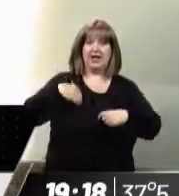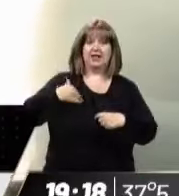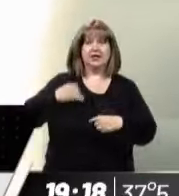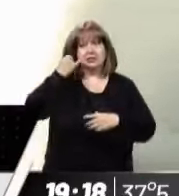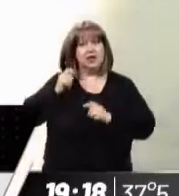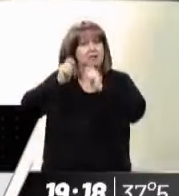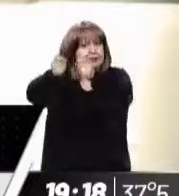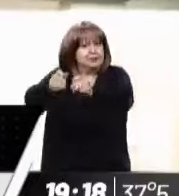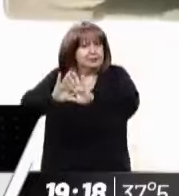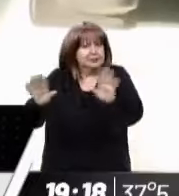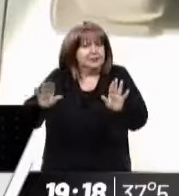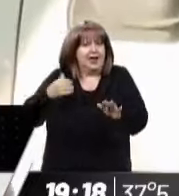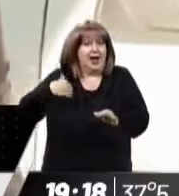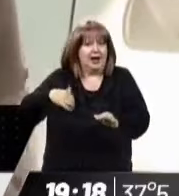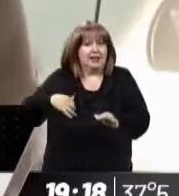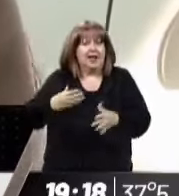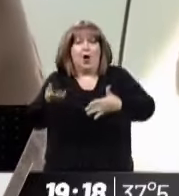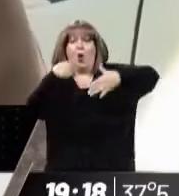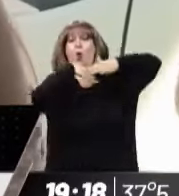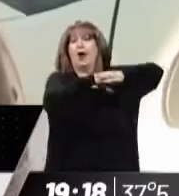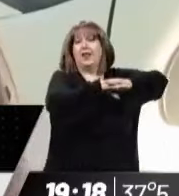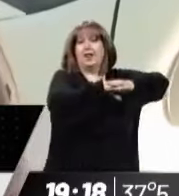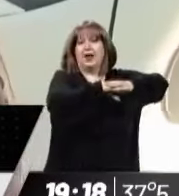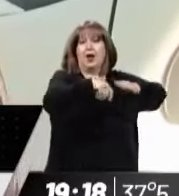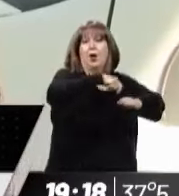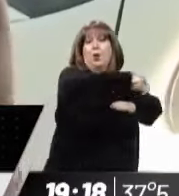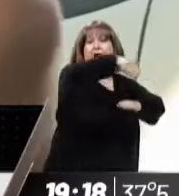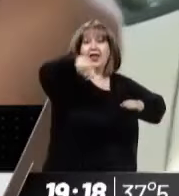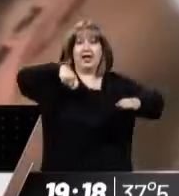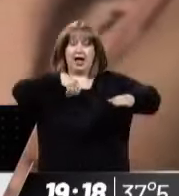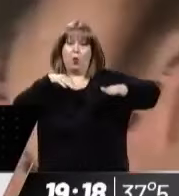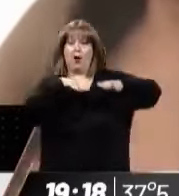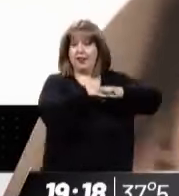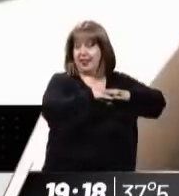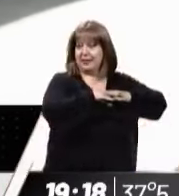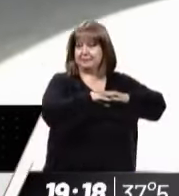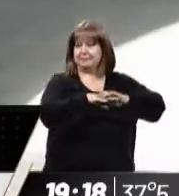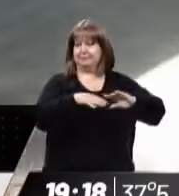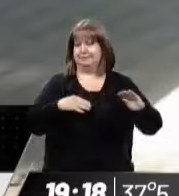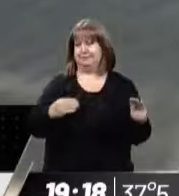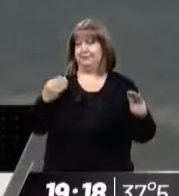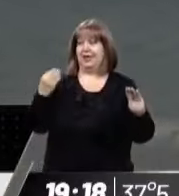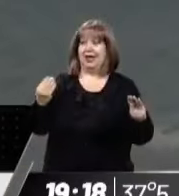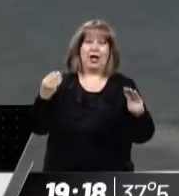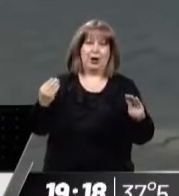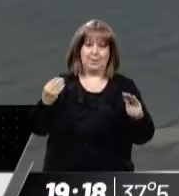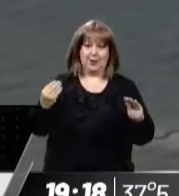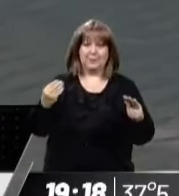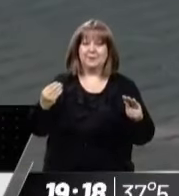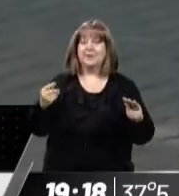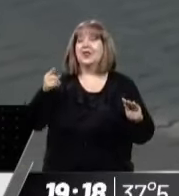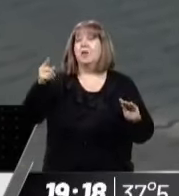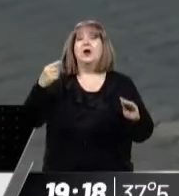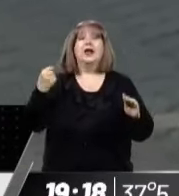ya se la di. La camiseta argentina la tiene, pero la tiene guardadita en la valija. Yo todavía creo no que, la saca. A ver, vas a estar solo, no sé si tiene que usar la